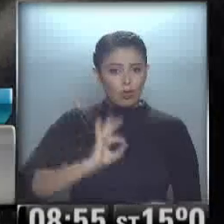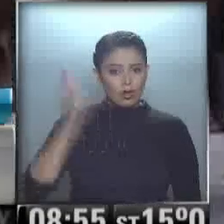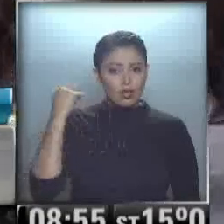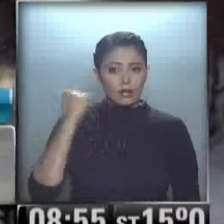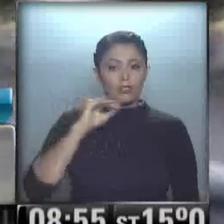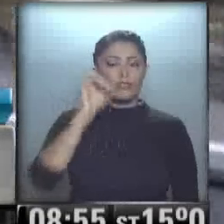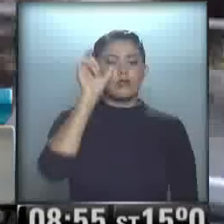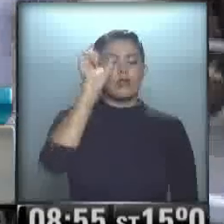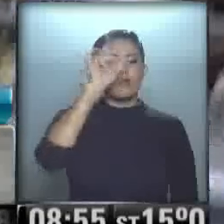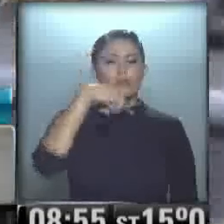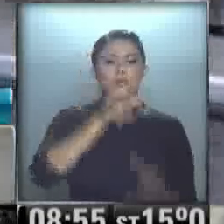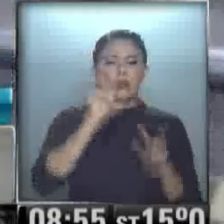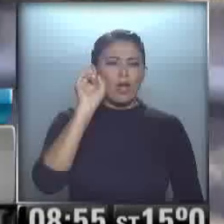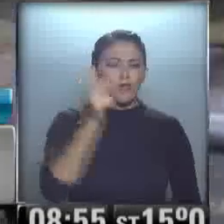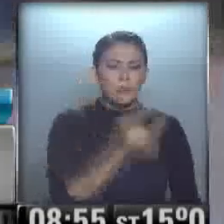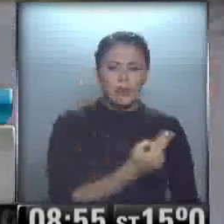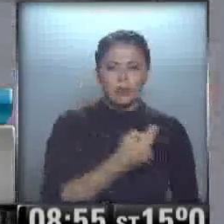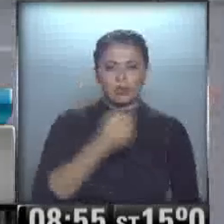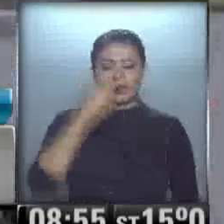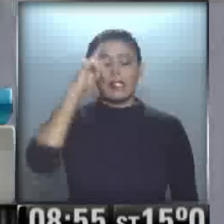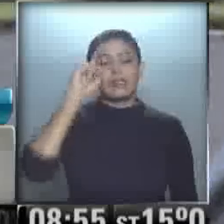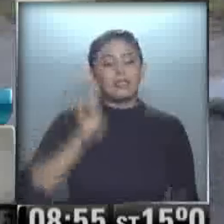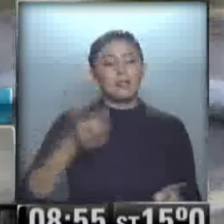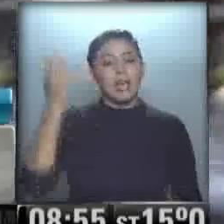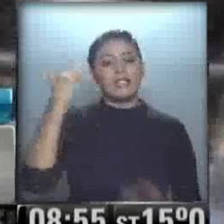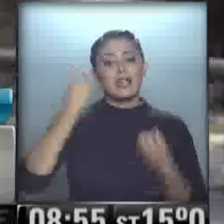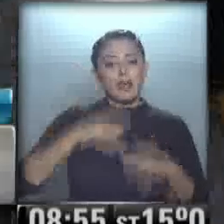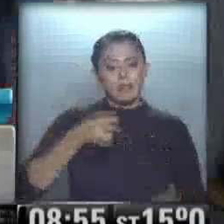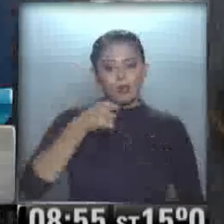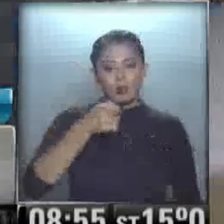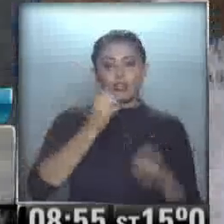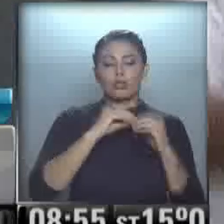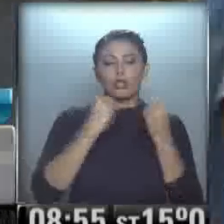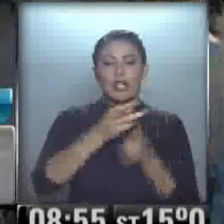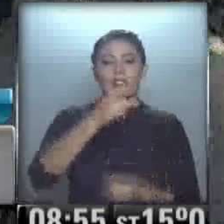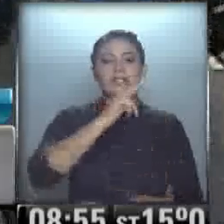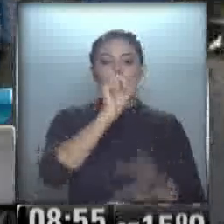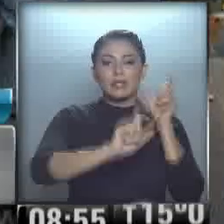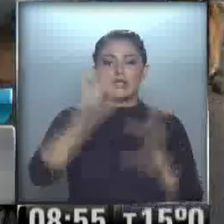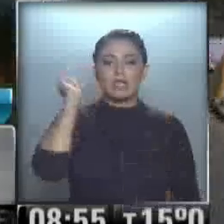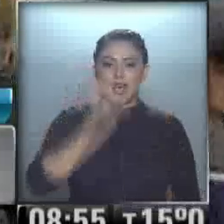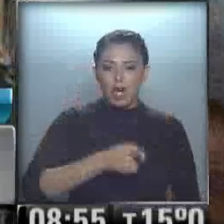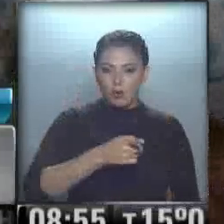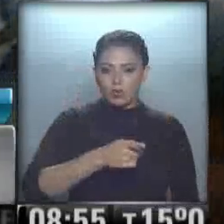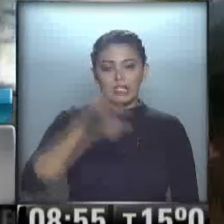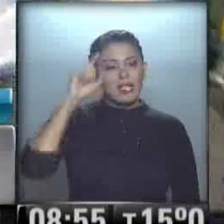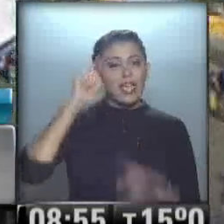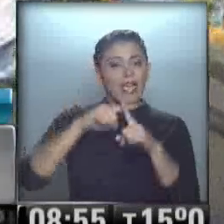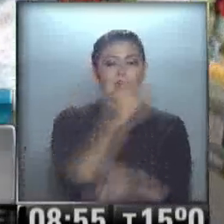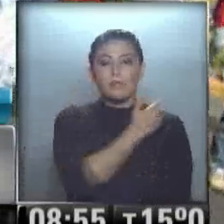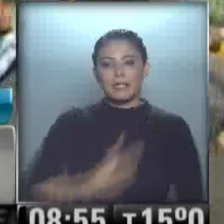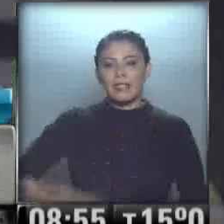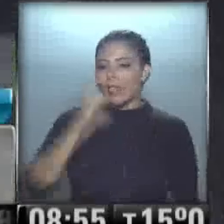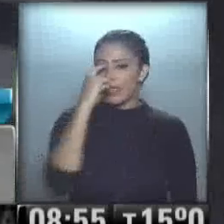provocó varias muertes y arrancó finalmente ayer con 17 acusados y con el expresidente